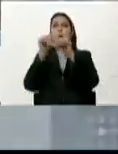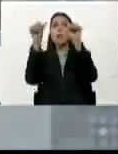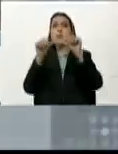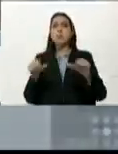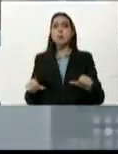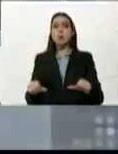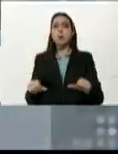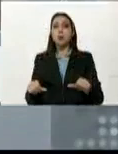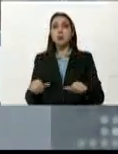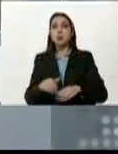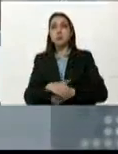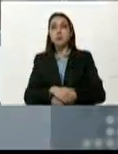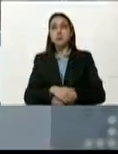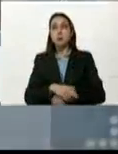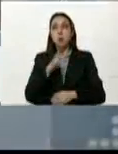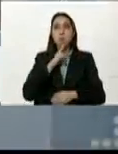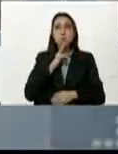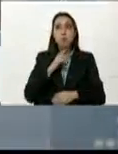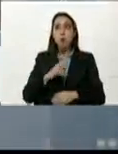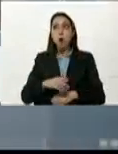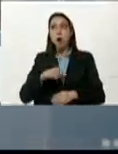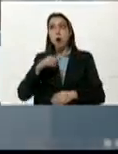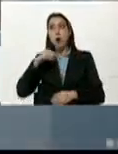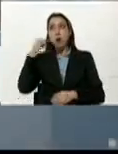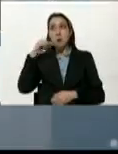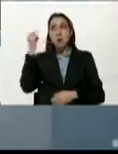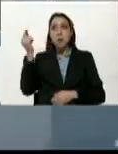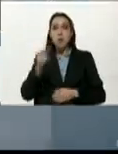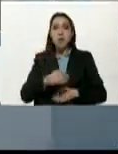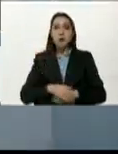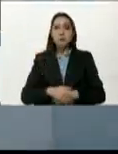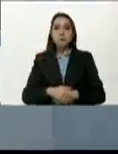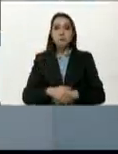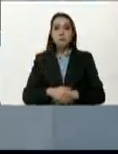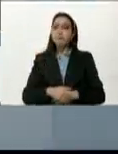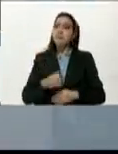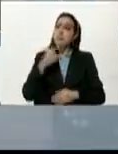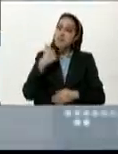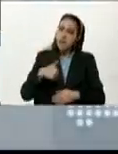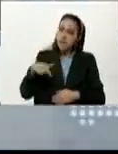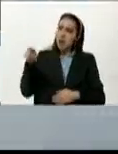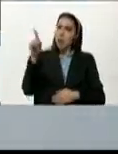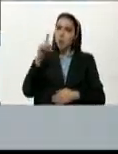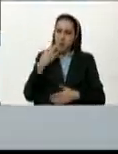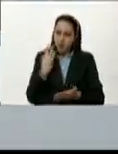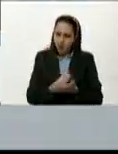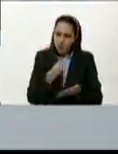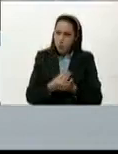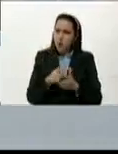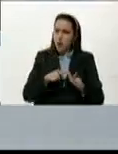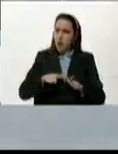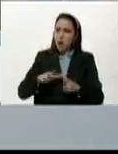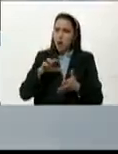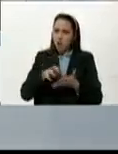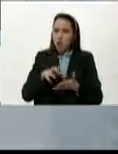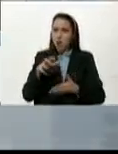estatua roja y la estatua amarilla díganme ustedes allá desde monada